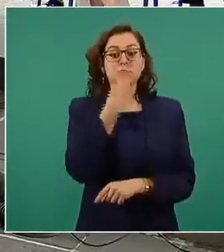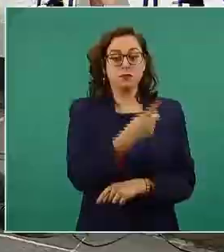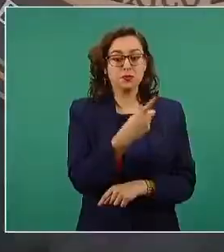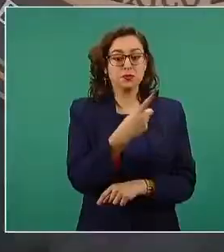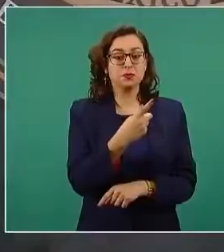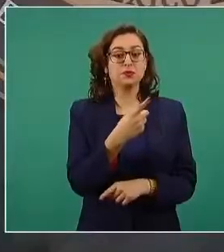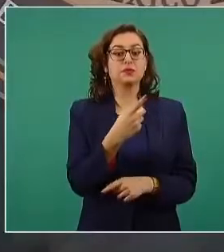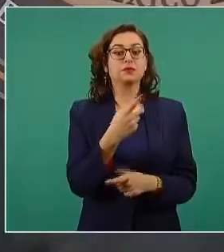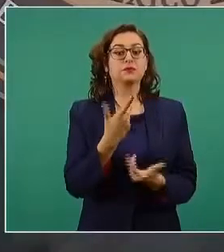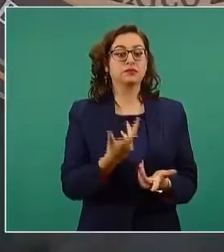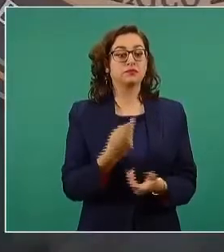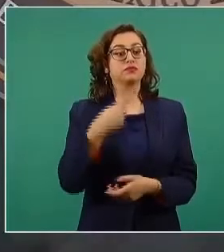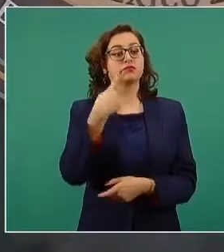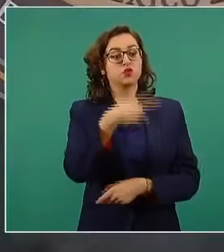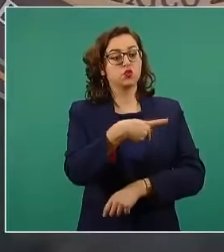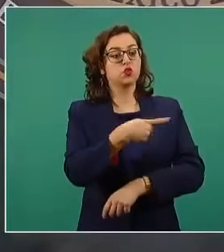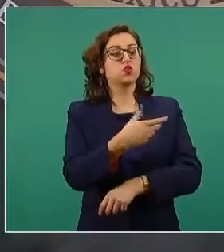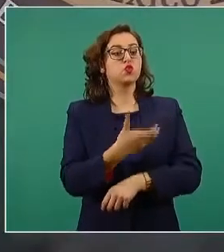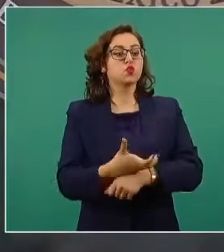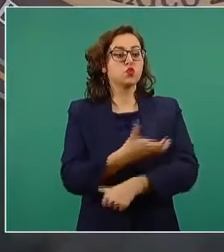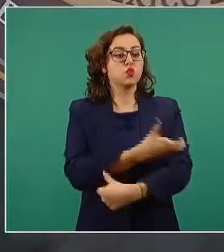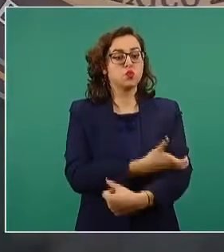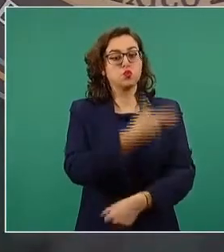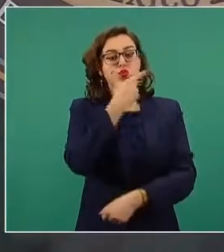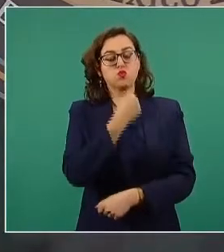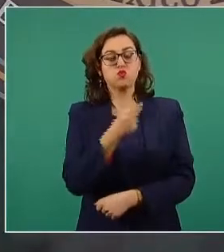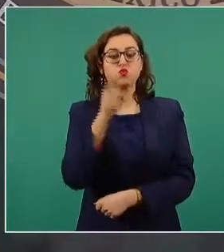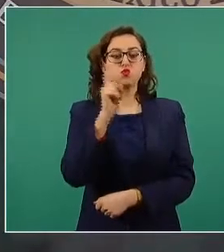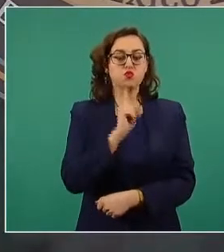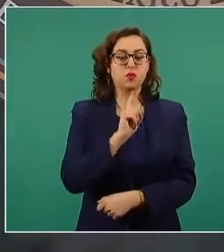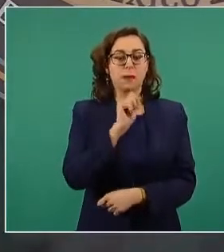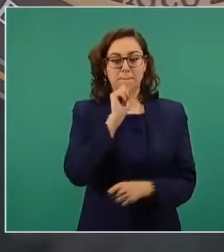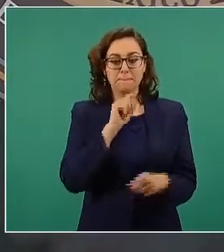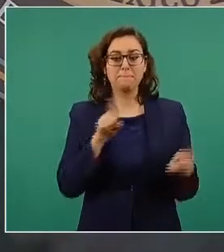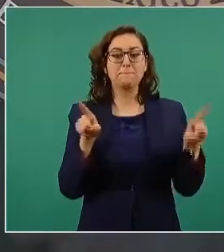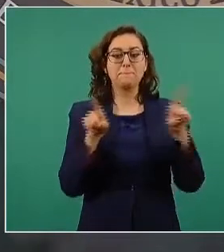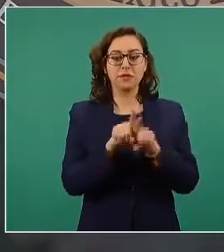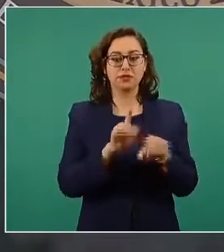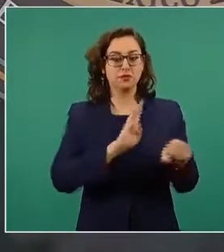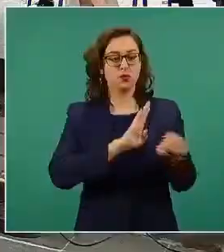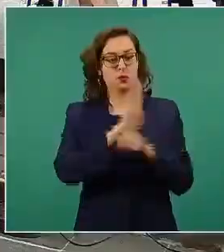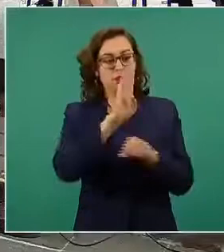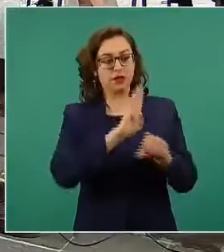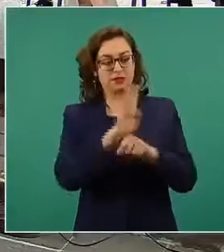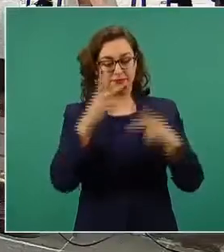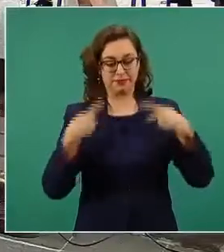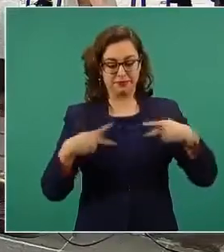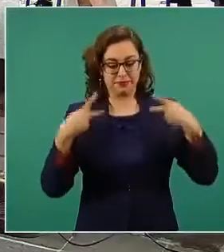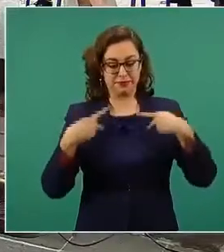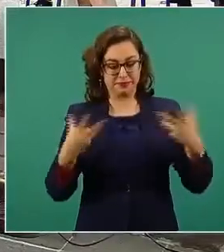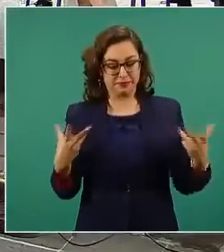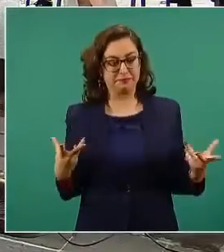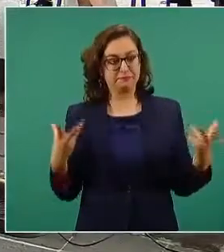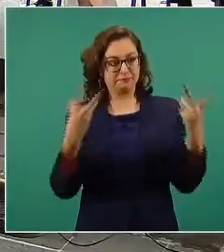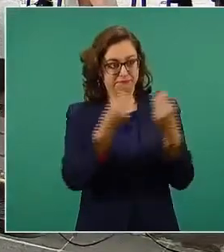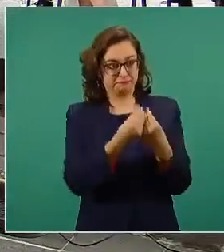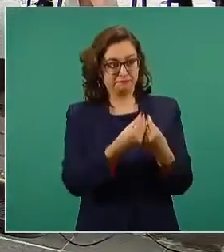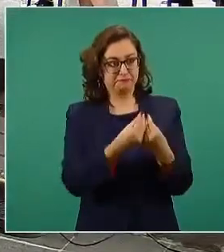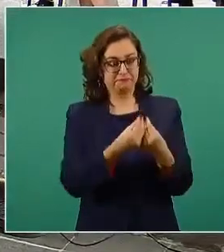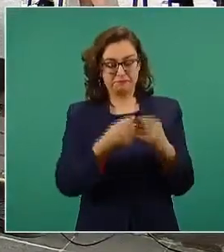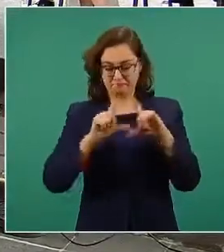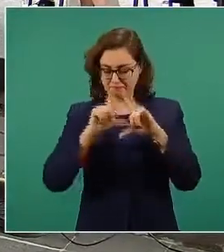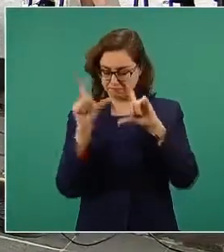sus compañeras y compañeros y al pueblo hermano de Brasil que pueden